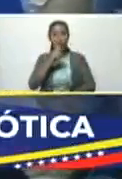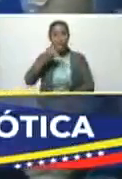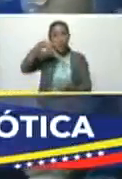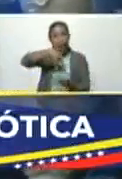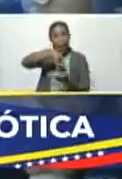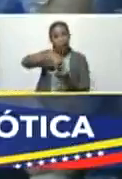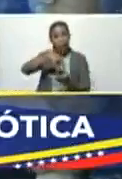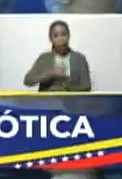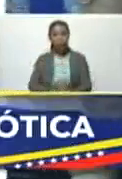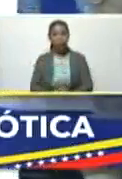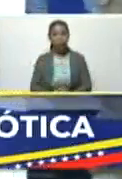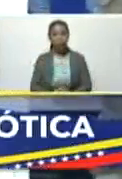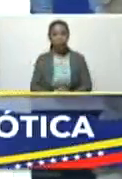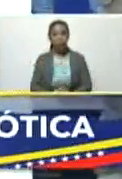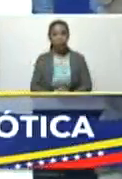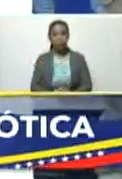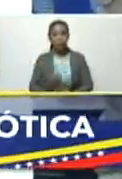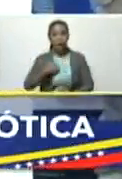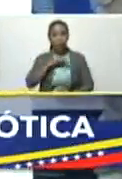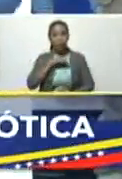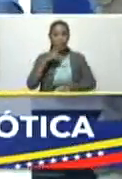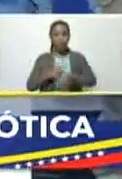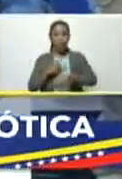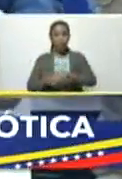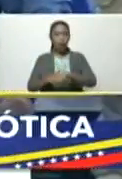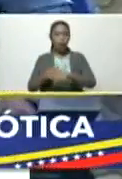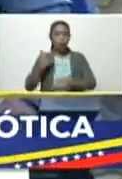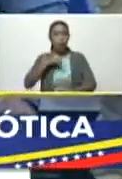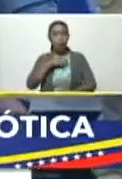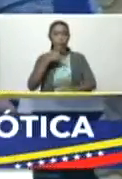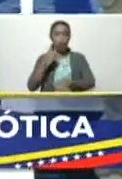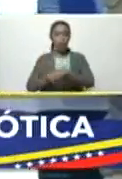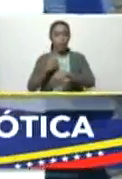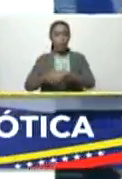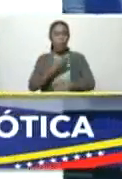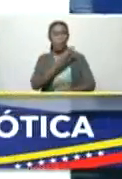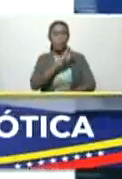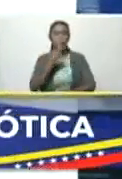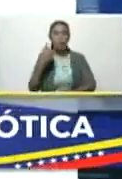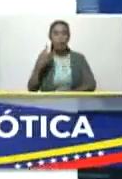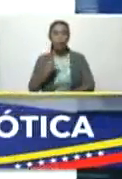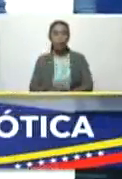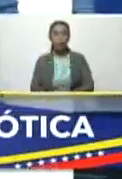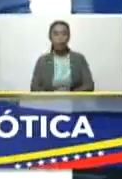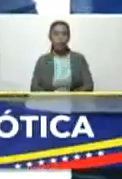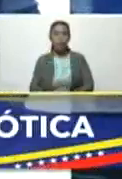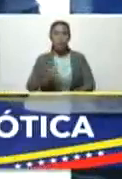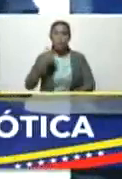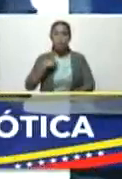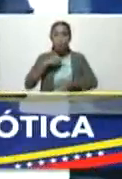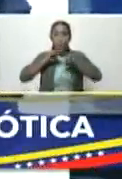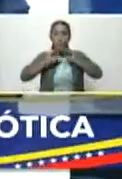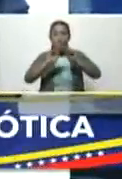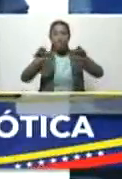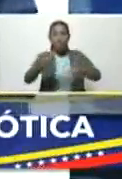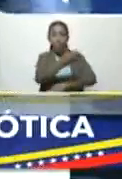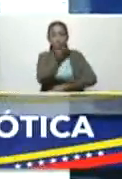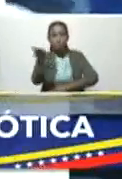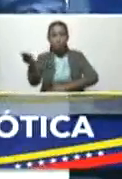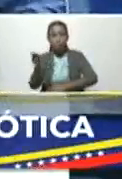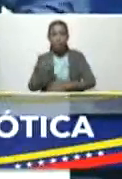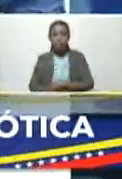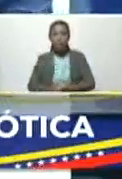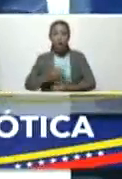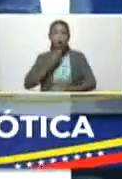Carabobo. Es nuestra era, la era bicentenaria. Y yo los he llamado a ustedes, a